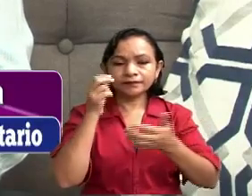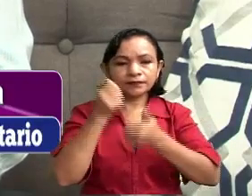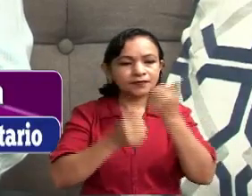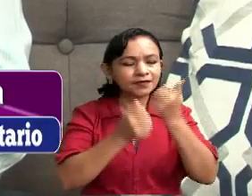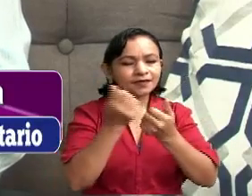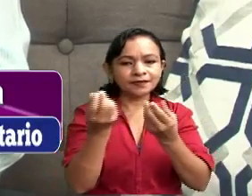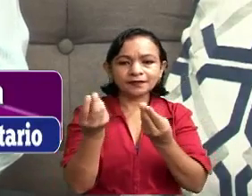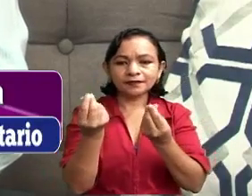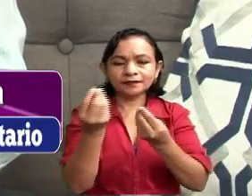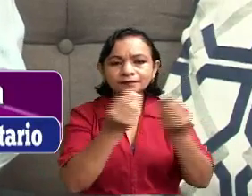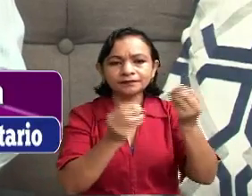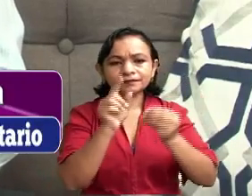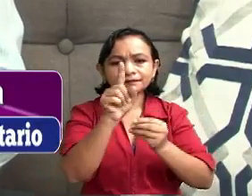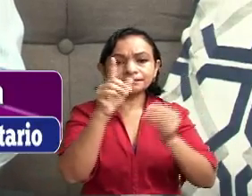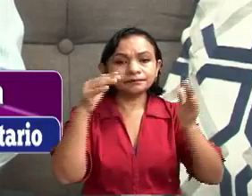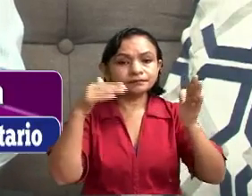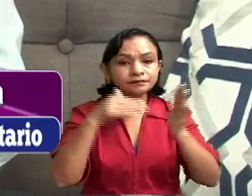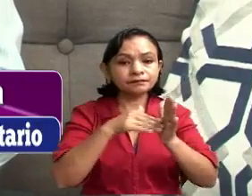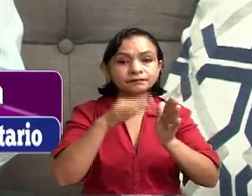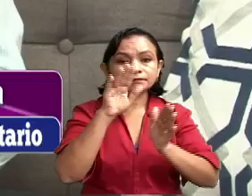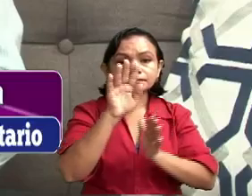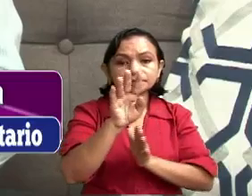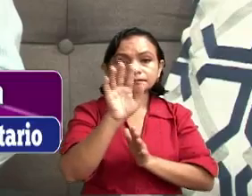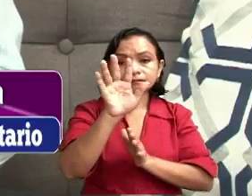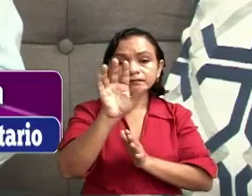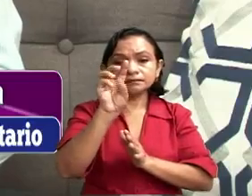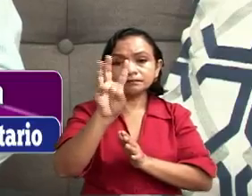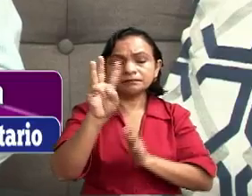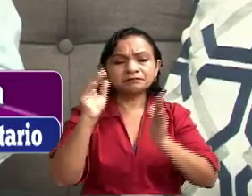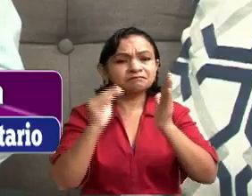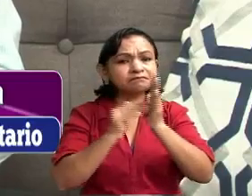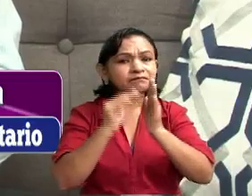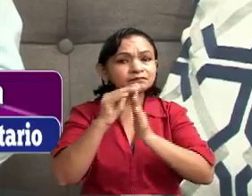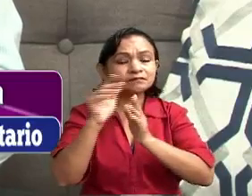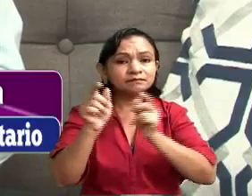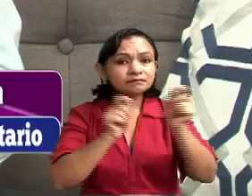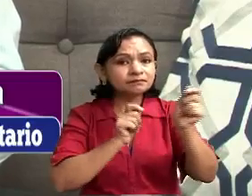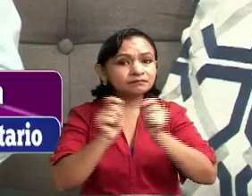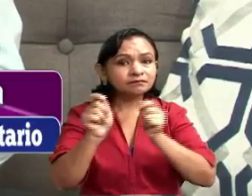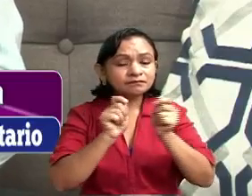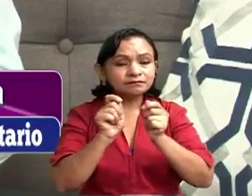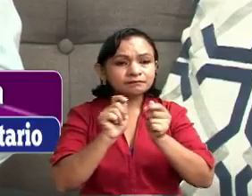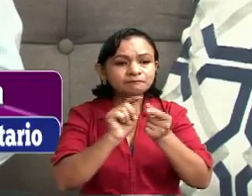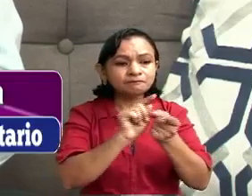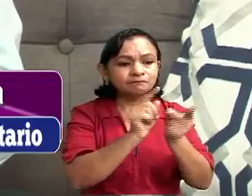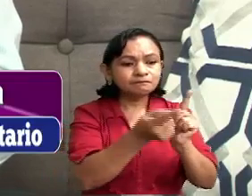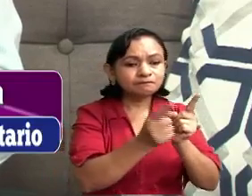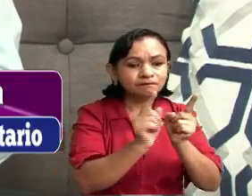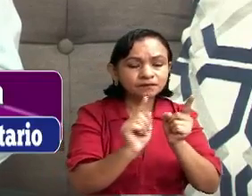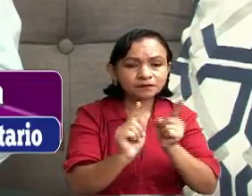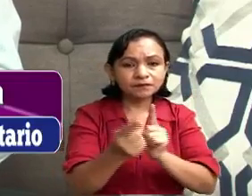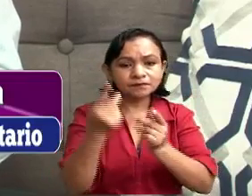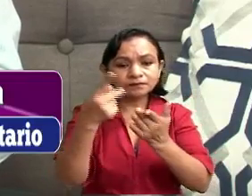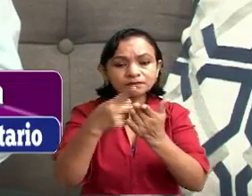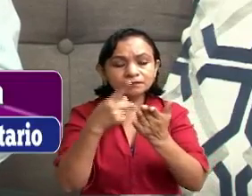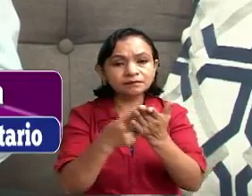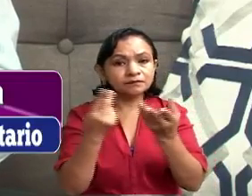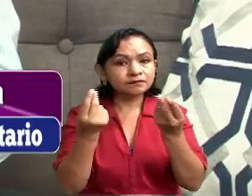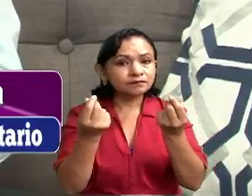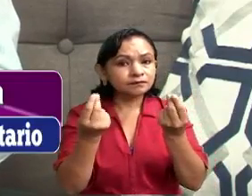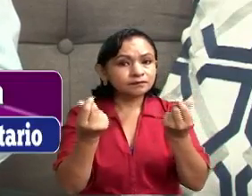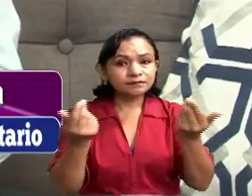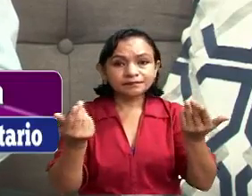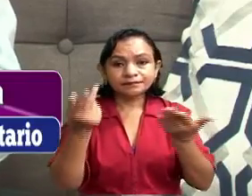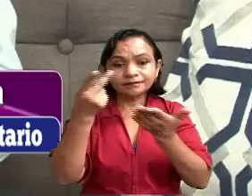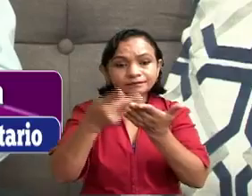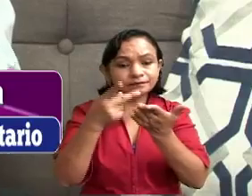la economía en 1.453 millones de dólares. Entonces tuvimos que hacer reformas presupuestarias,